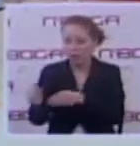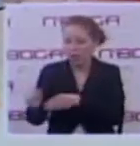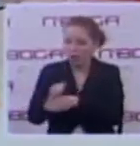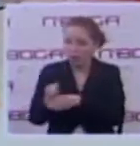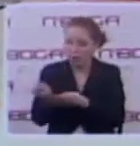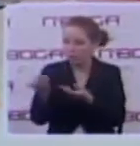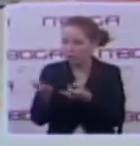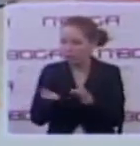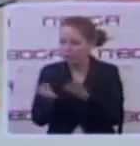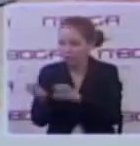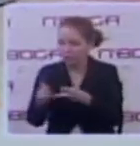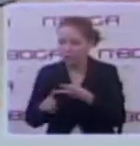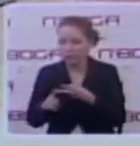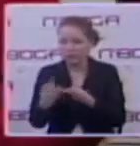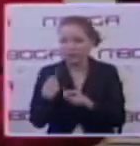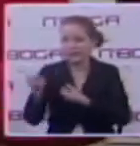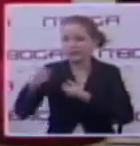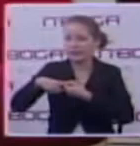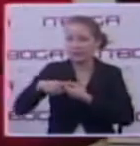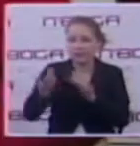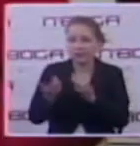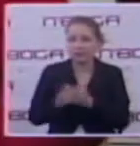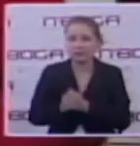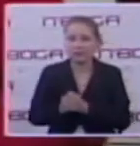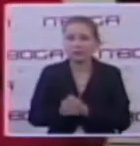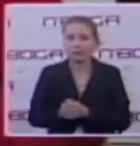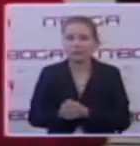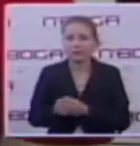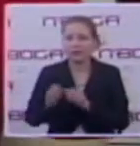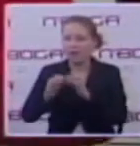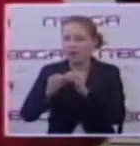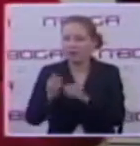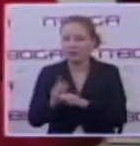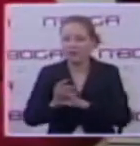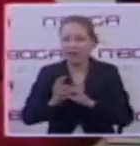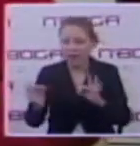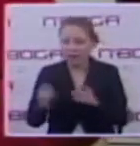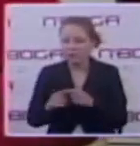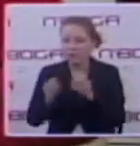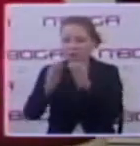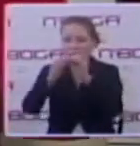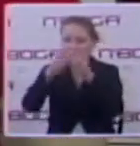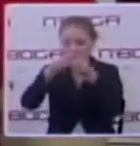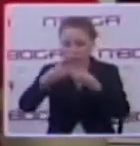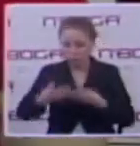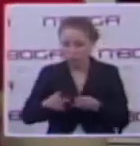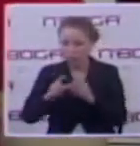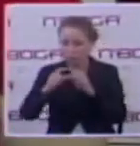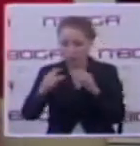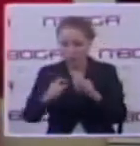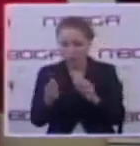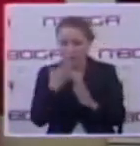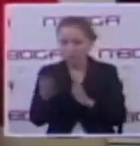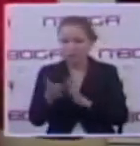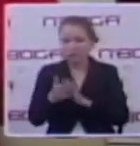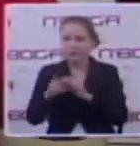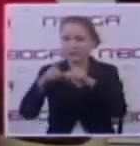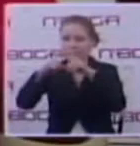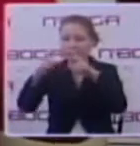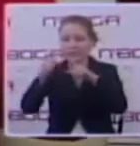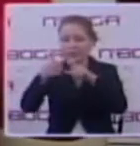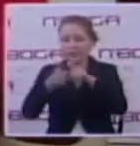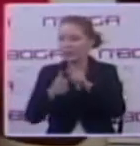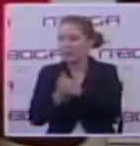de manufactura, todo lo que es registro sanitario, todo lo que tiene que ver con la codificación de las etiquetas y el semáforo que tiene que ir